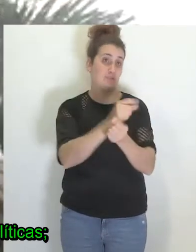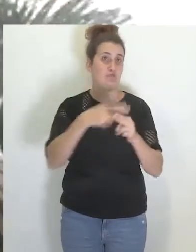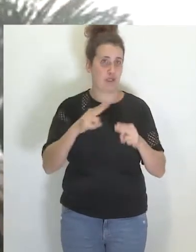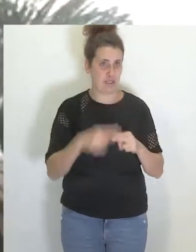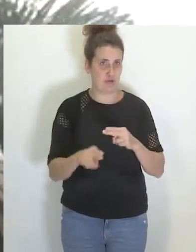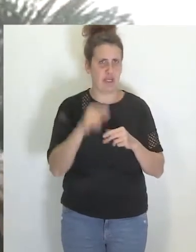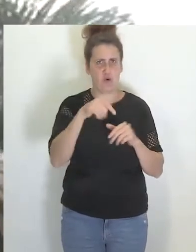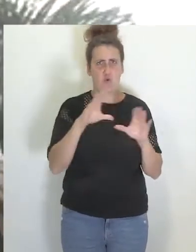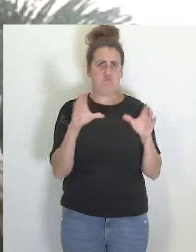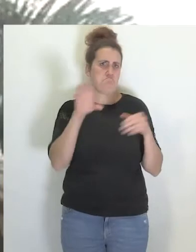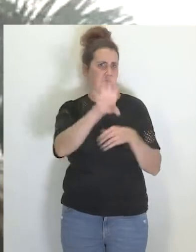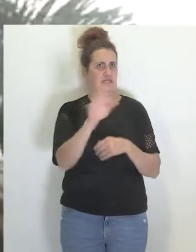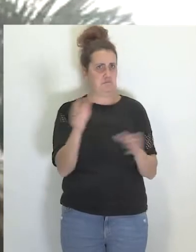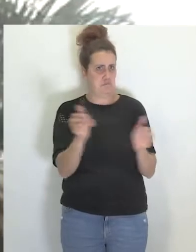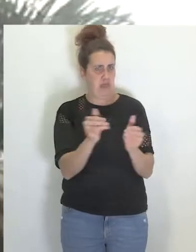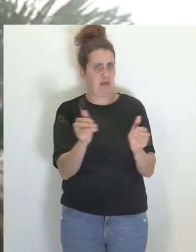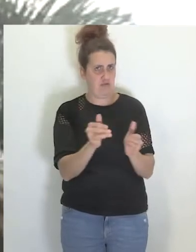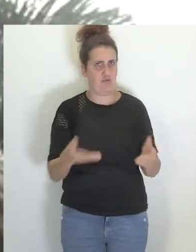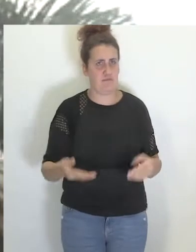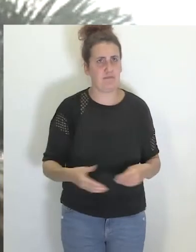políticas en un país pequeño.